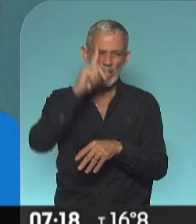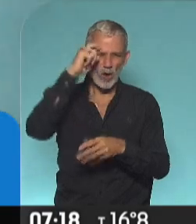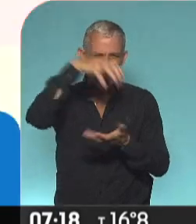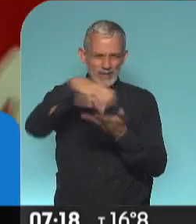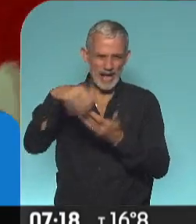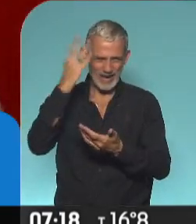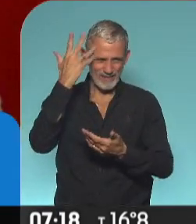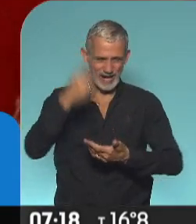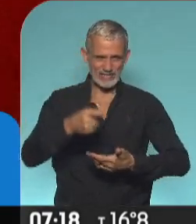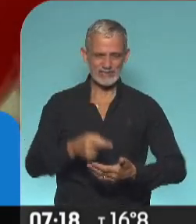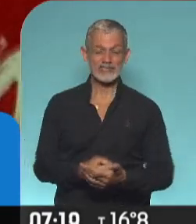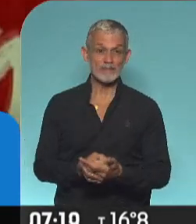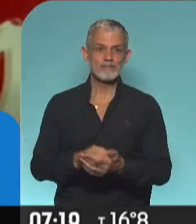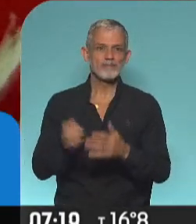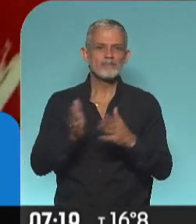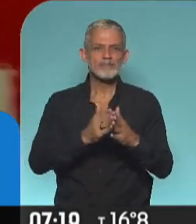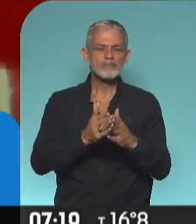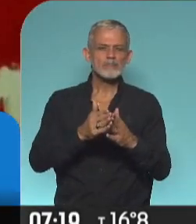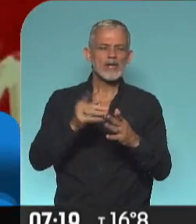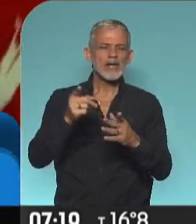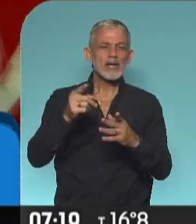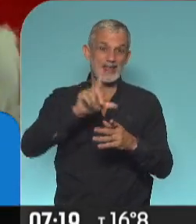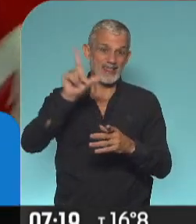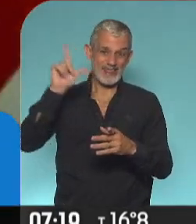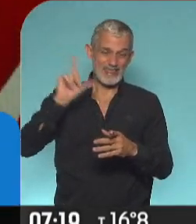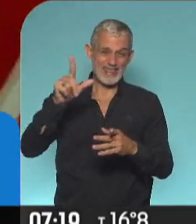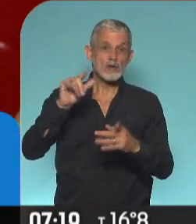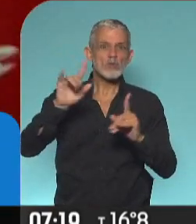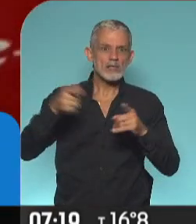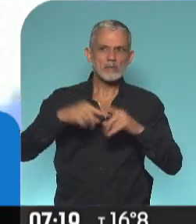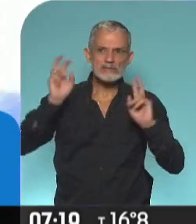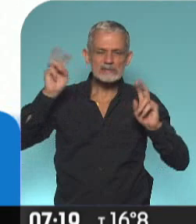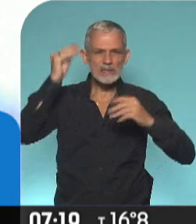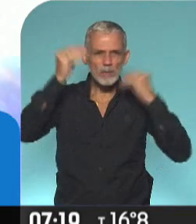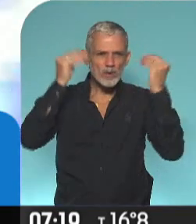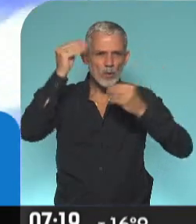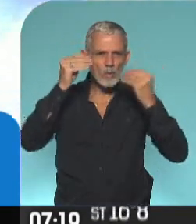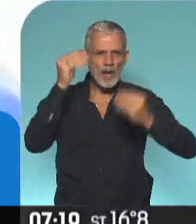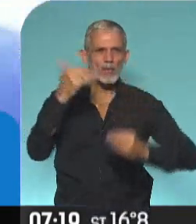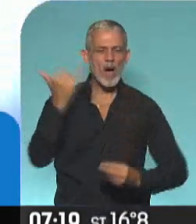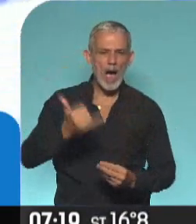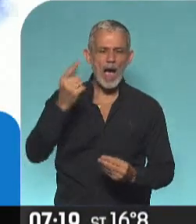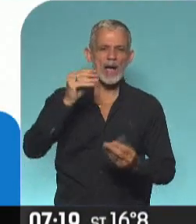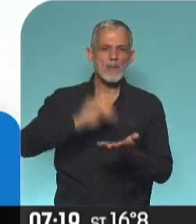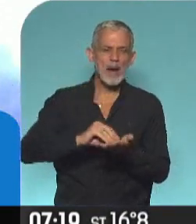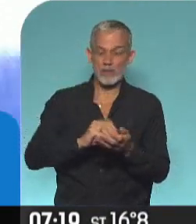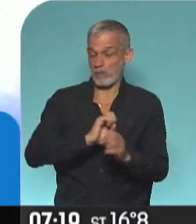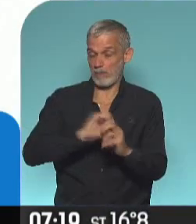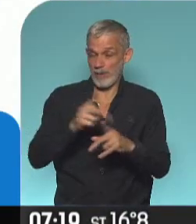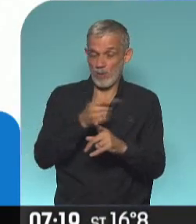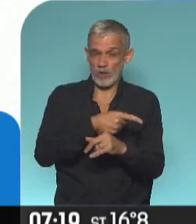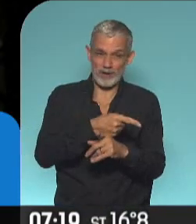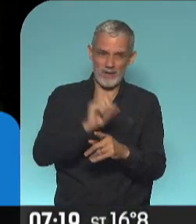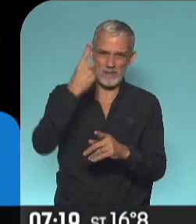hospitales locales. En semicuarentena desde el lunes y en un clima de creciente alarma por una segunda ola que aparece aún más catastrófica que la